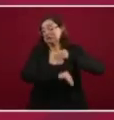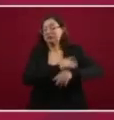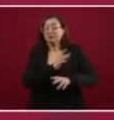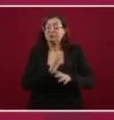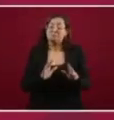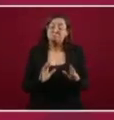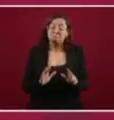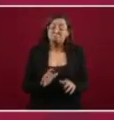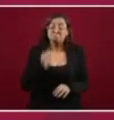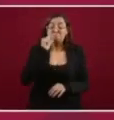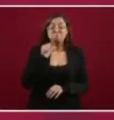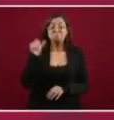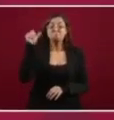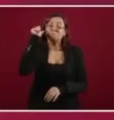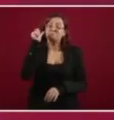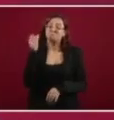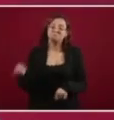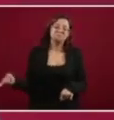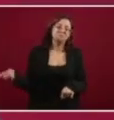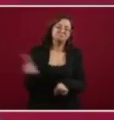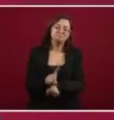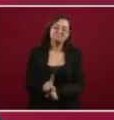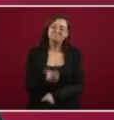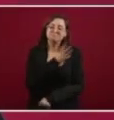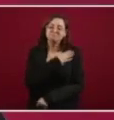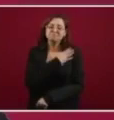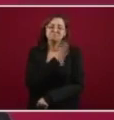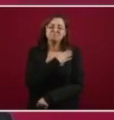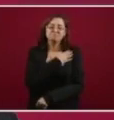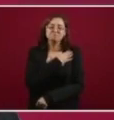fue un buen día